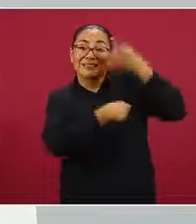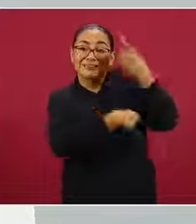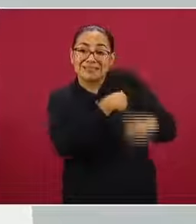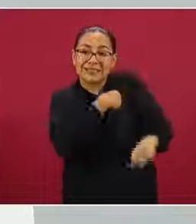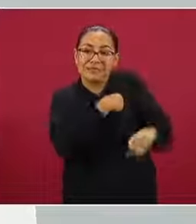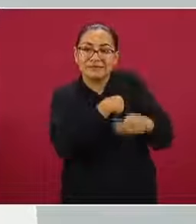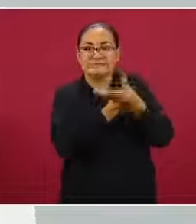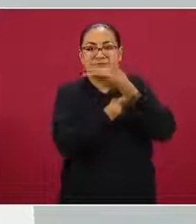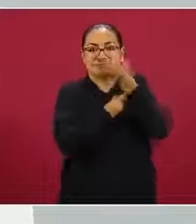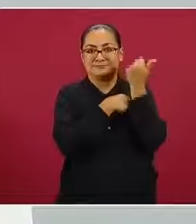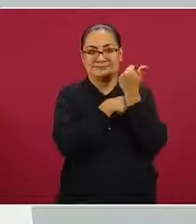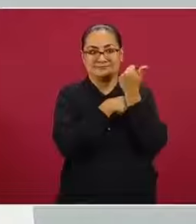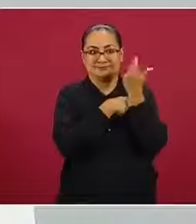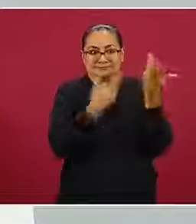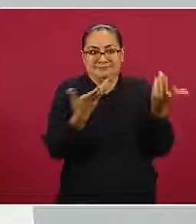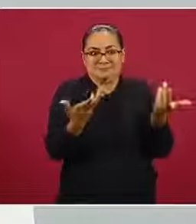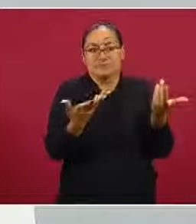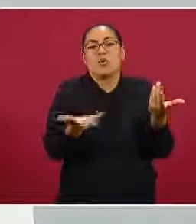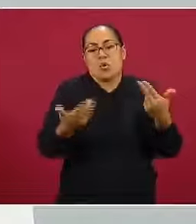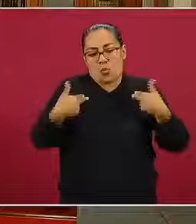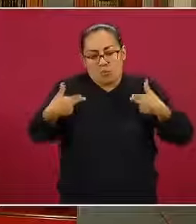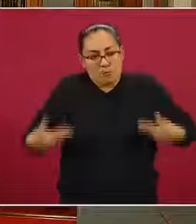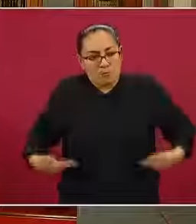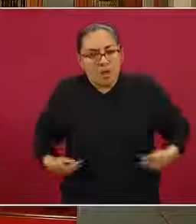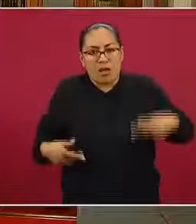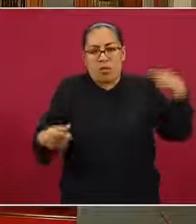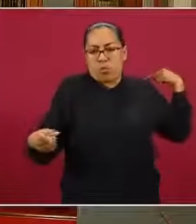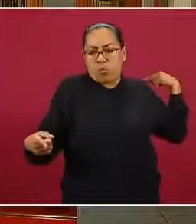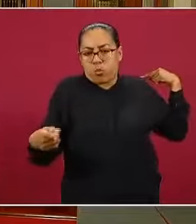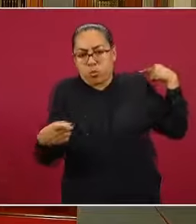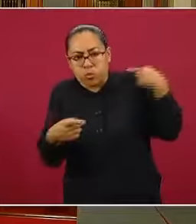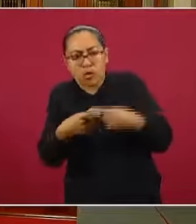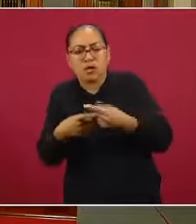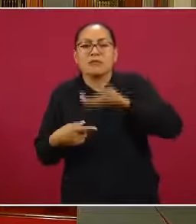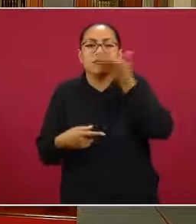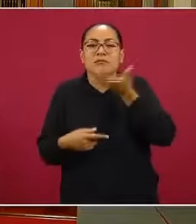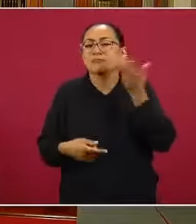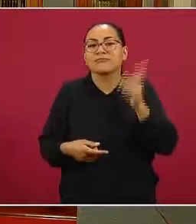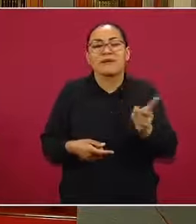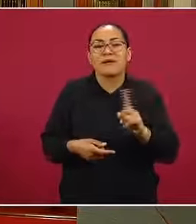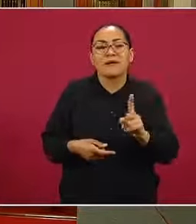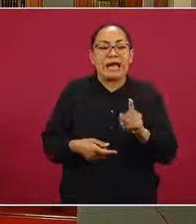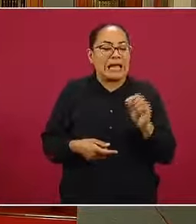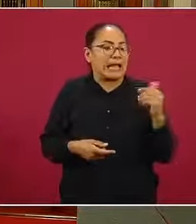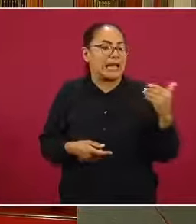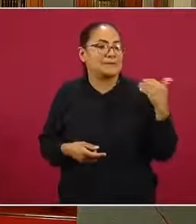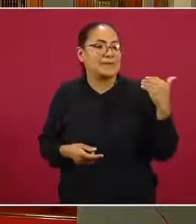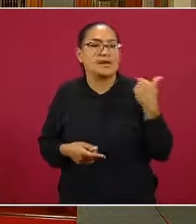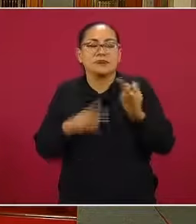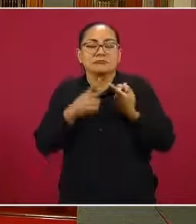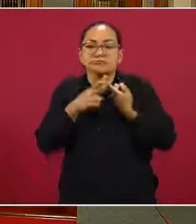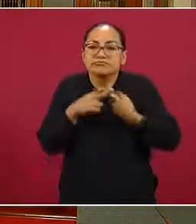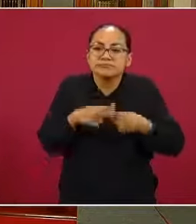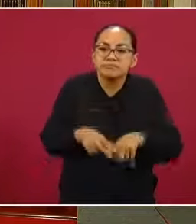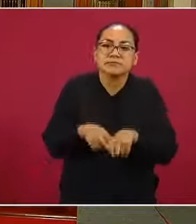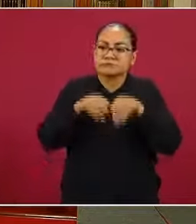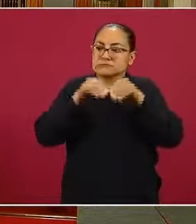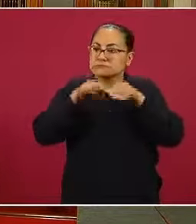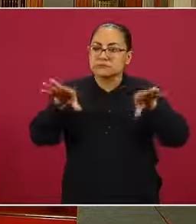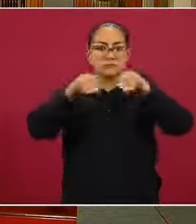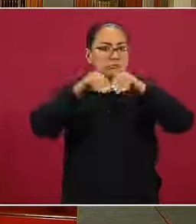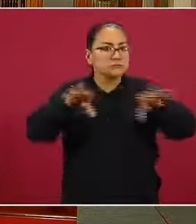no lleva tanto tiempo en contacto con edulcorantes y los componentes de un consumo a largo plazo de varias décadas tampoco